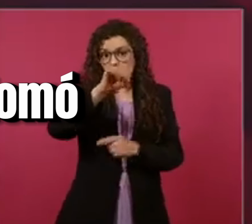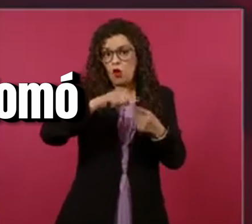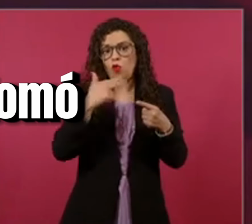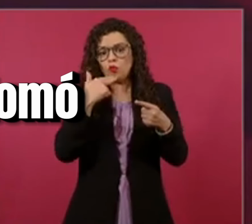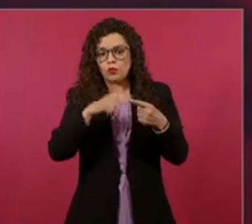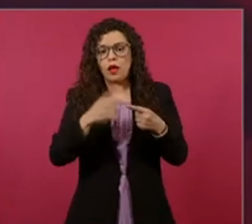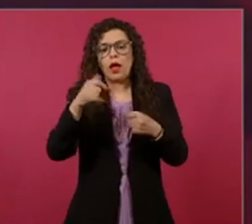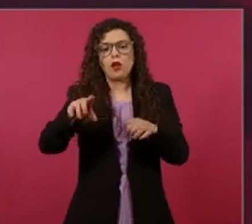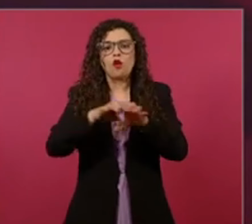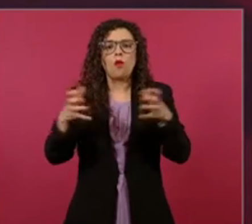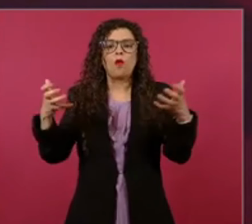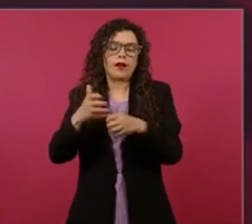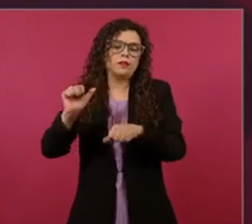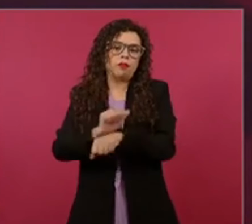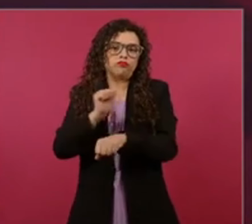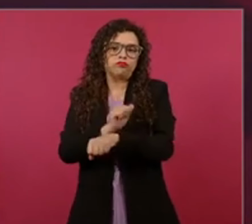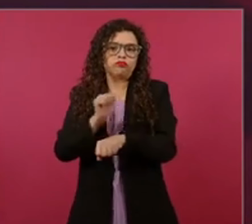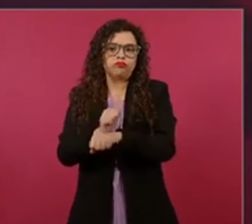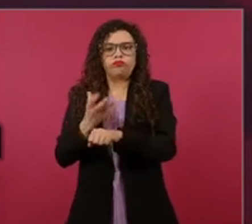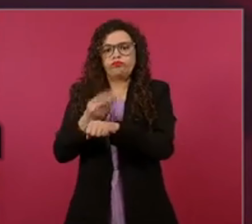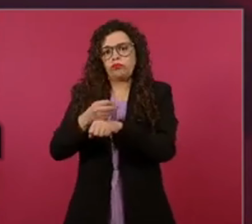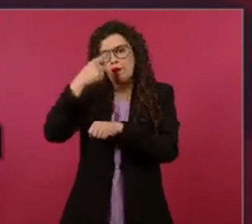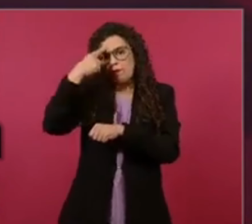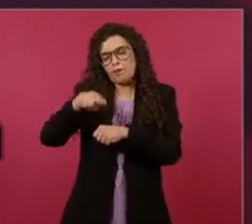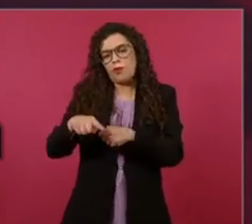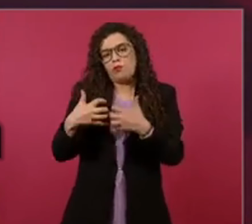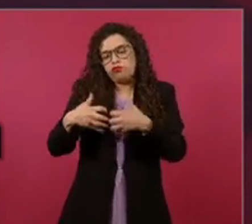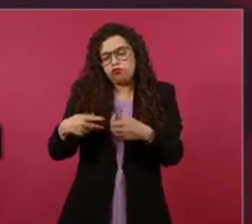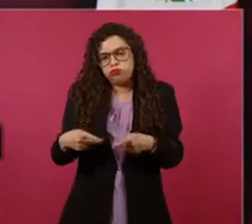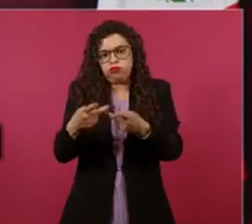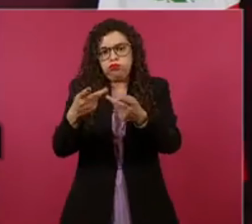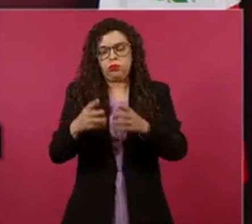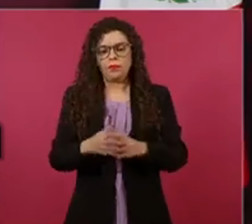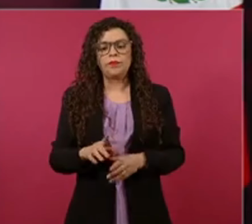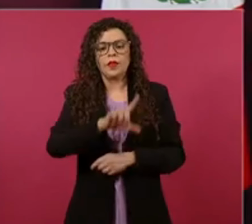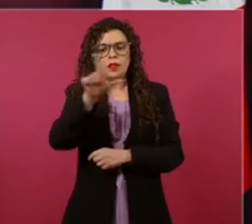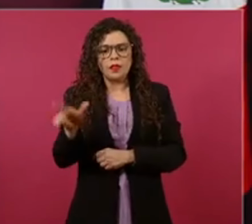producción de automóviles. Y, por supuesto, el otro día vi un video